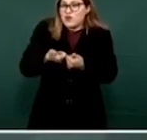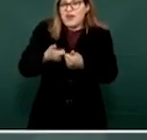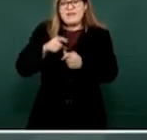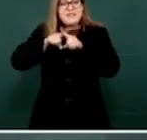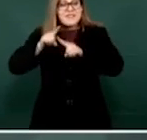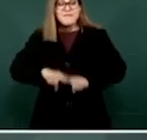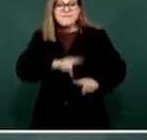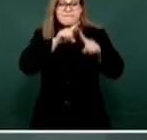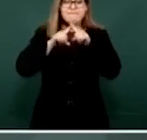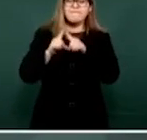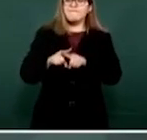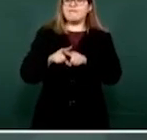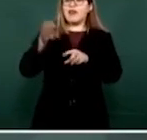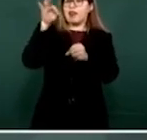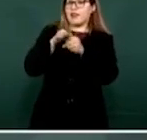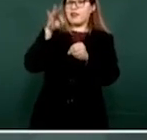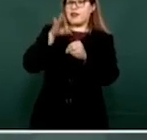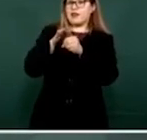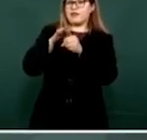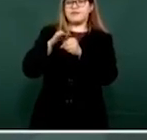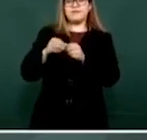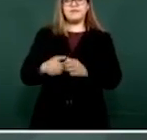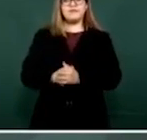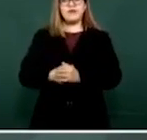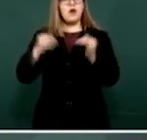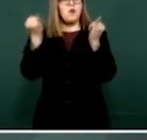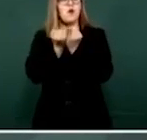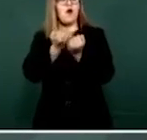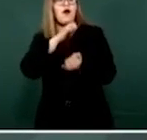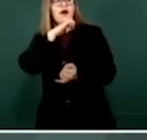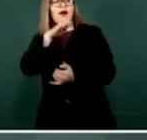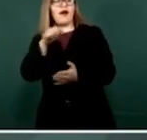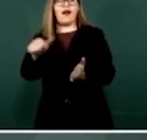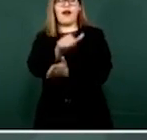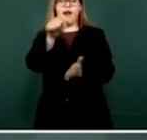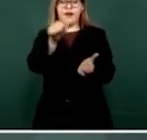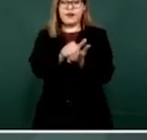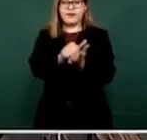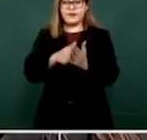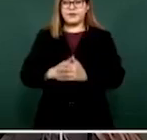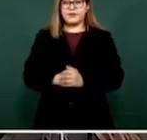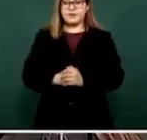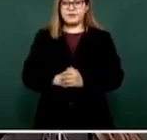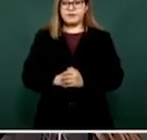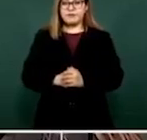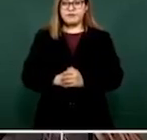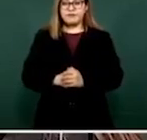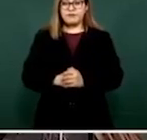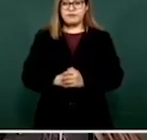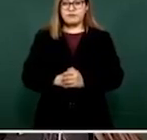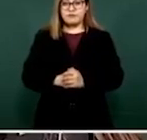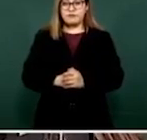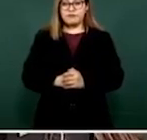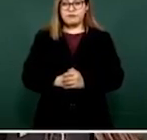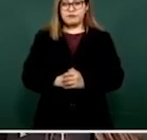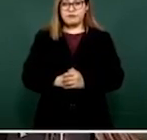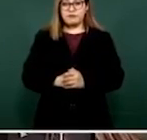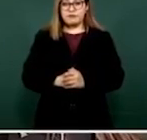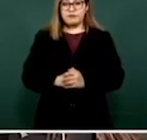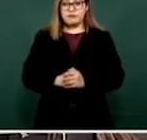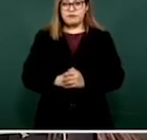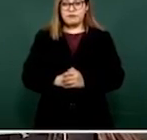en vísperas de las elecciones, que no se falsifiquen las actas, que no se